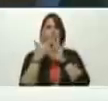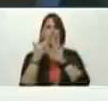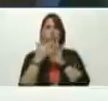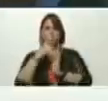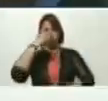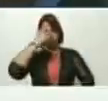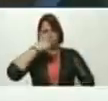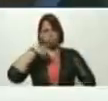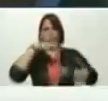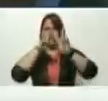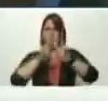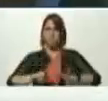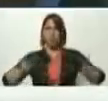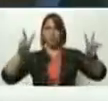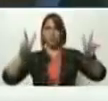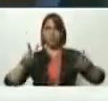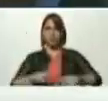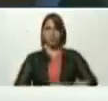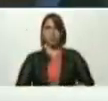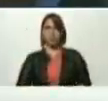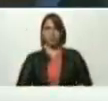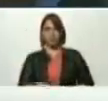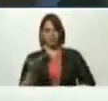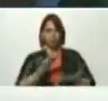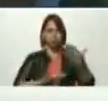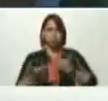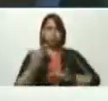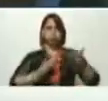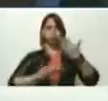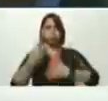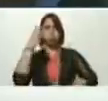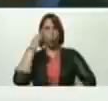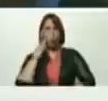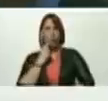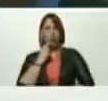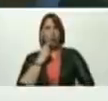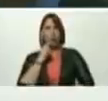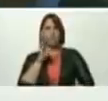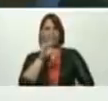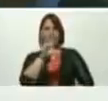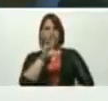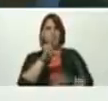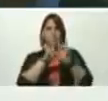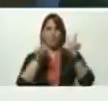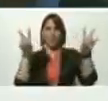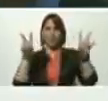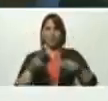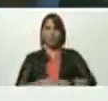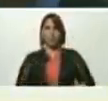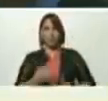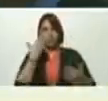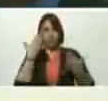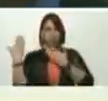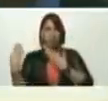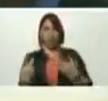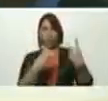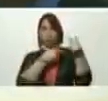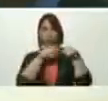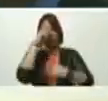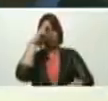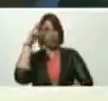paz, la diplomacia bolivariana de paz. Carlos Faría asume la